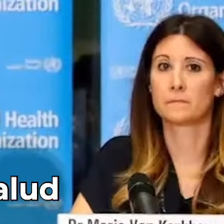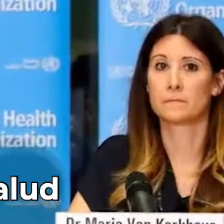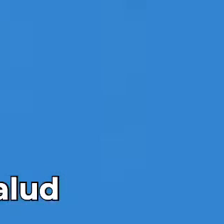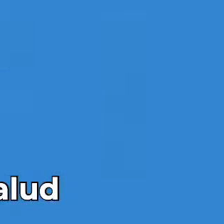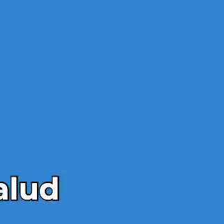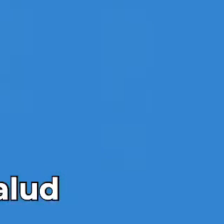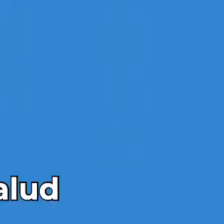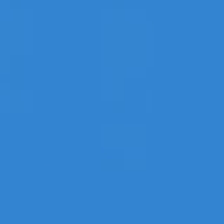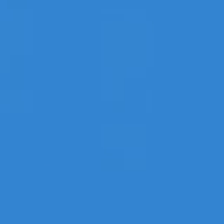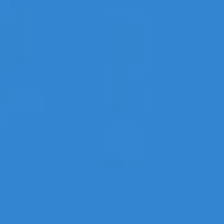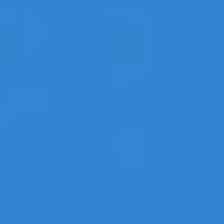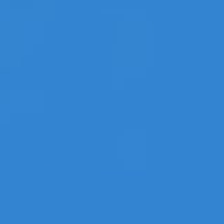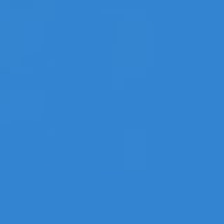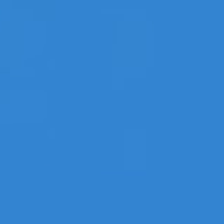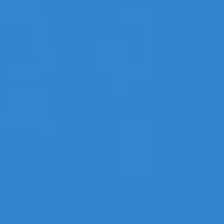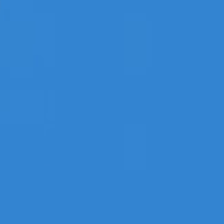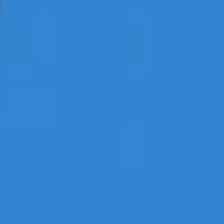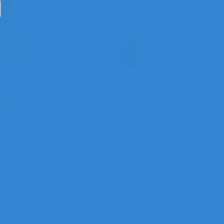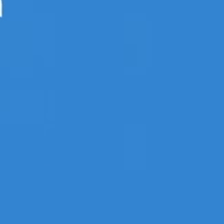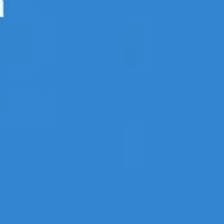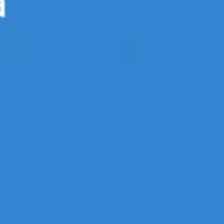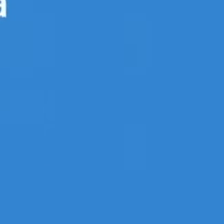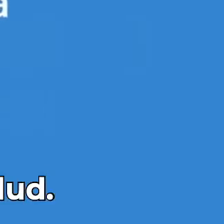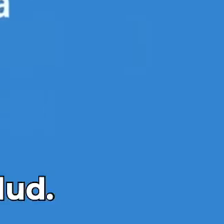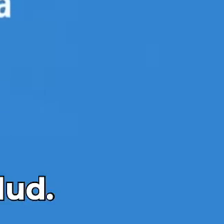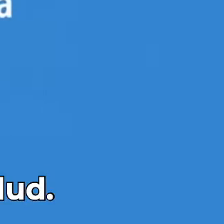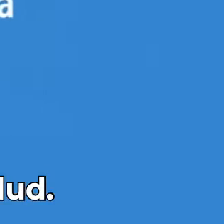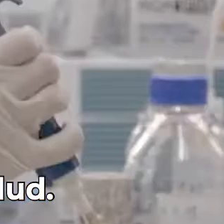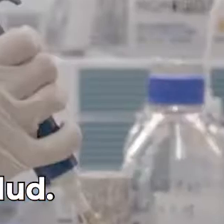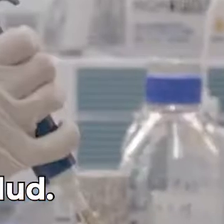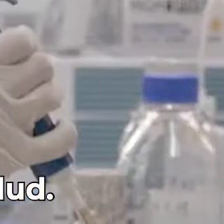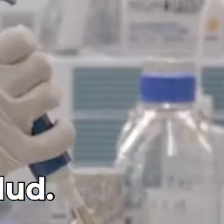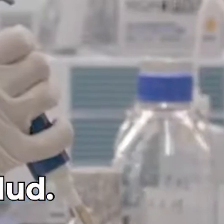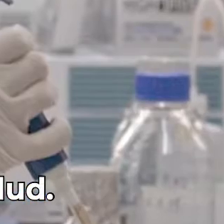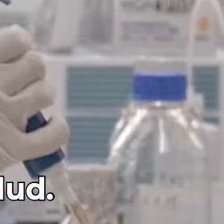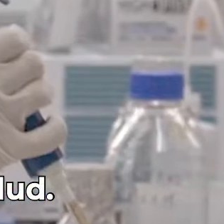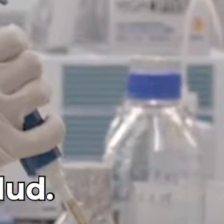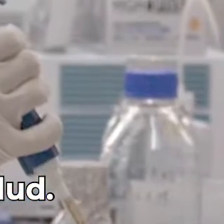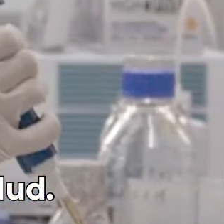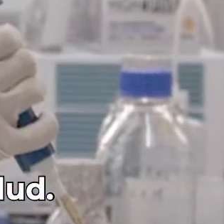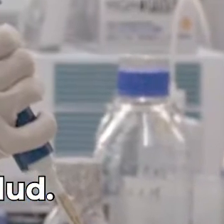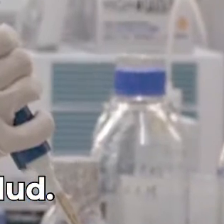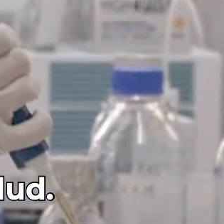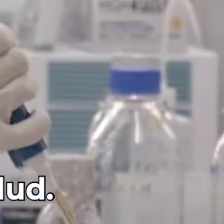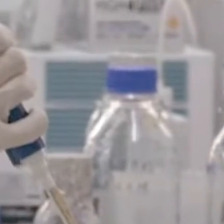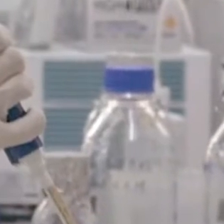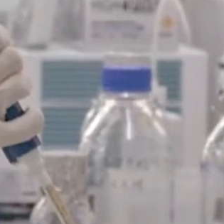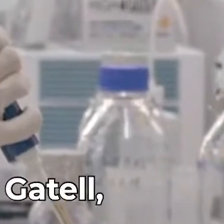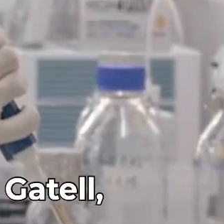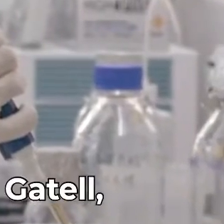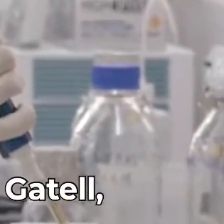quedan 2 minutos, ya no nos da tiempo para atender otra pregunta. Quisiera cerrar con un mensaje sobre el propósito de esta